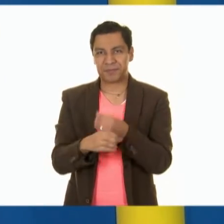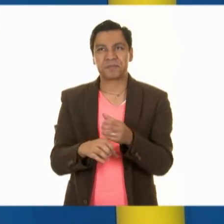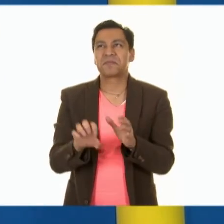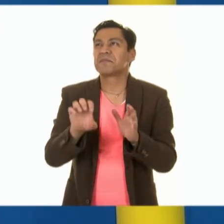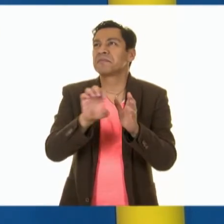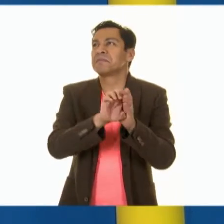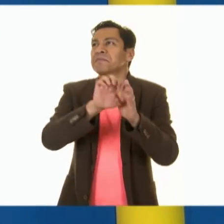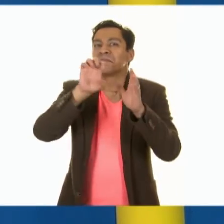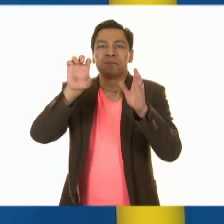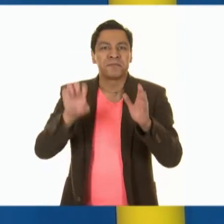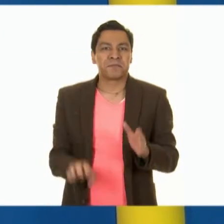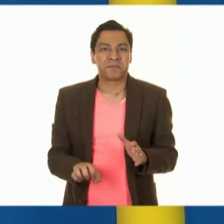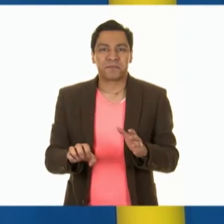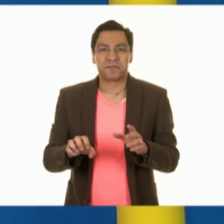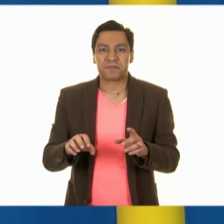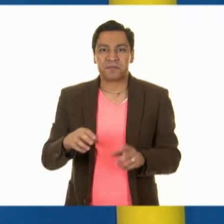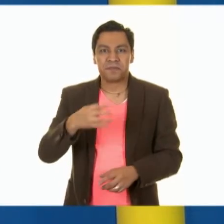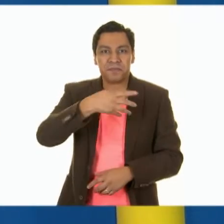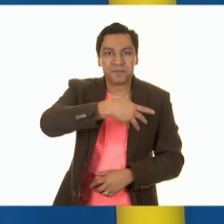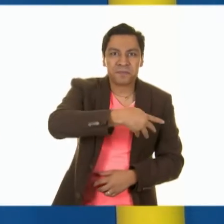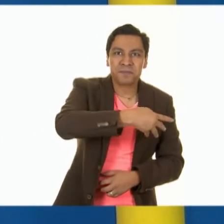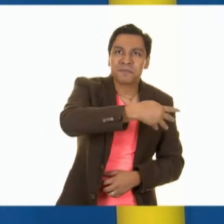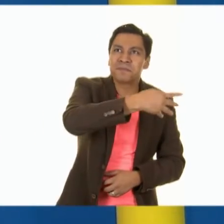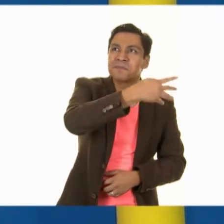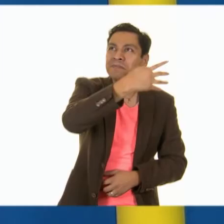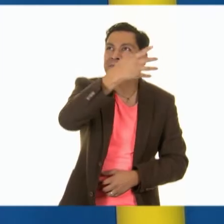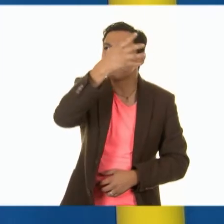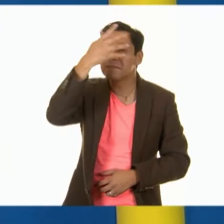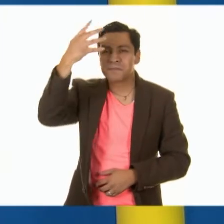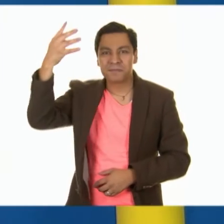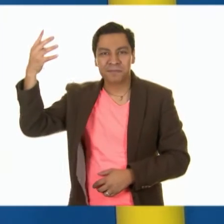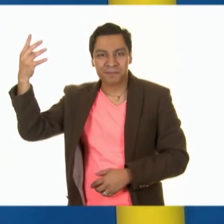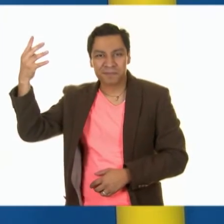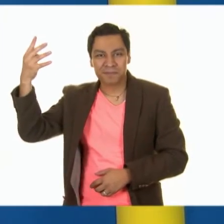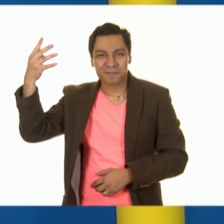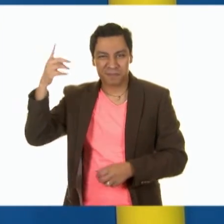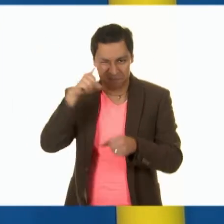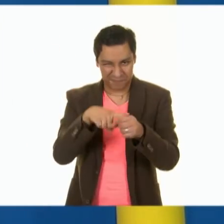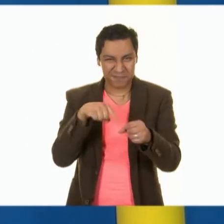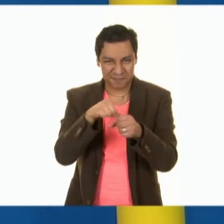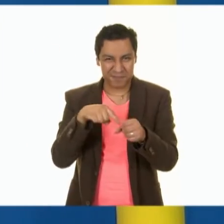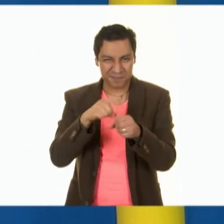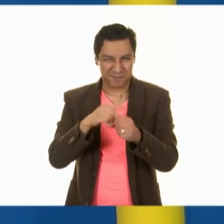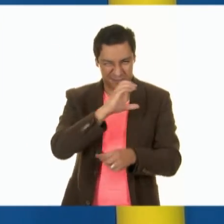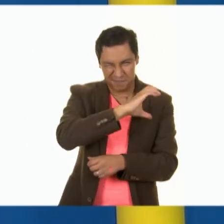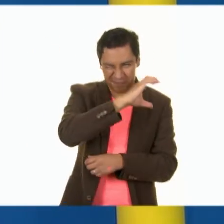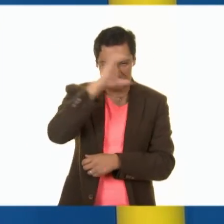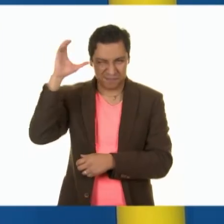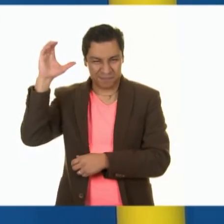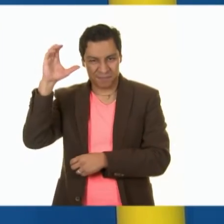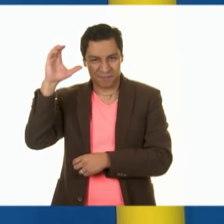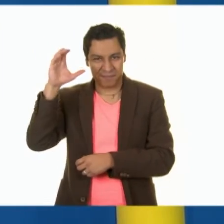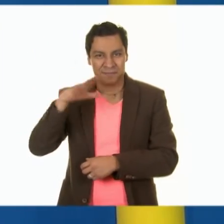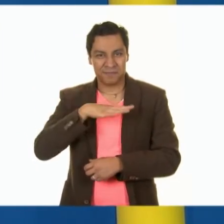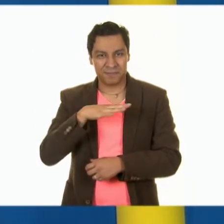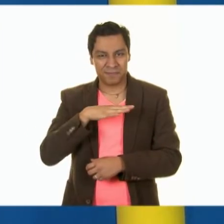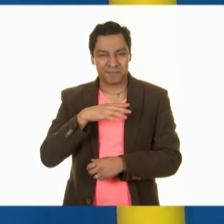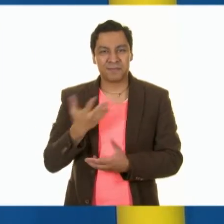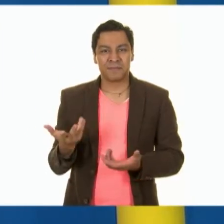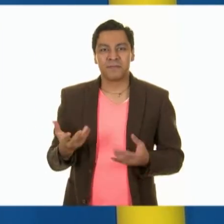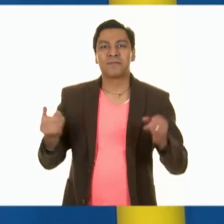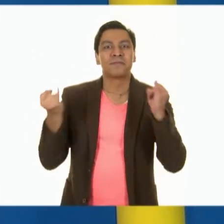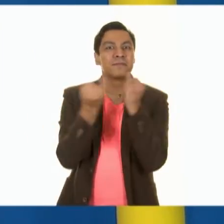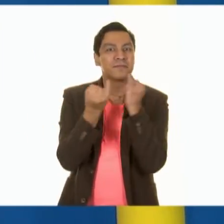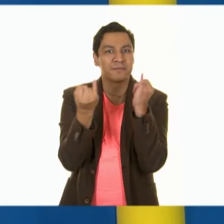la combinación de los colores primarios que no incluyen ni el blanco ni el negro, pues estos se consideran valores. El blanco